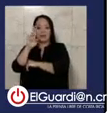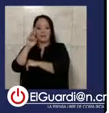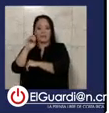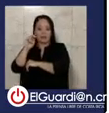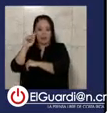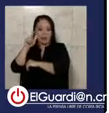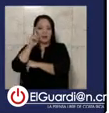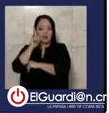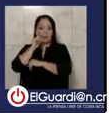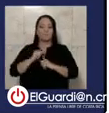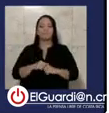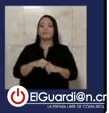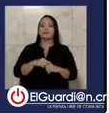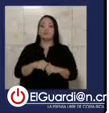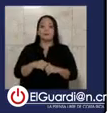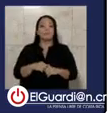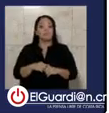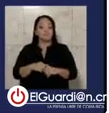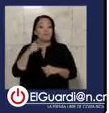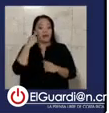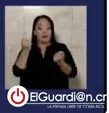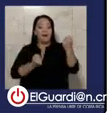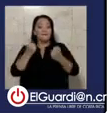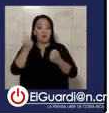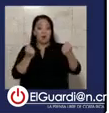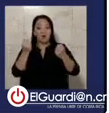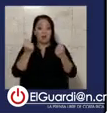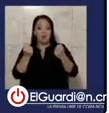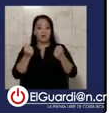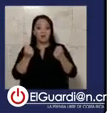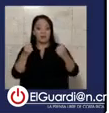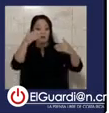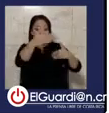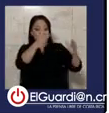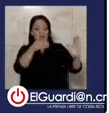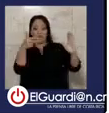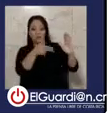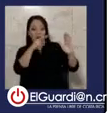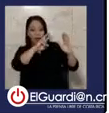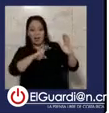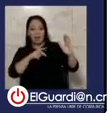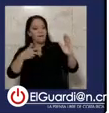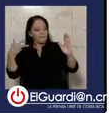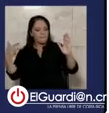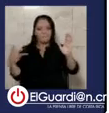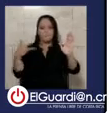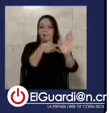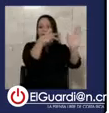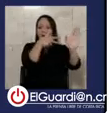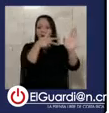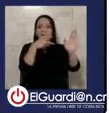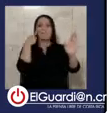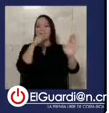donde se golpeó con camiones a los propios escáneres con el propósito de sacarlos de